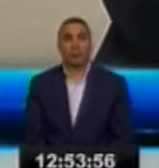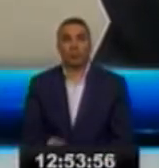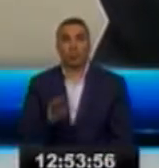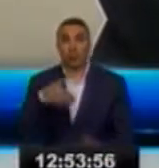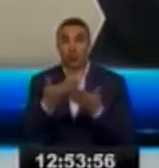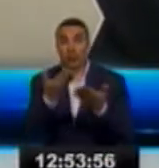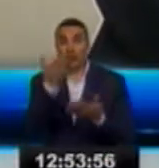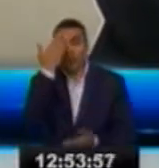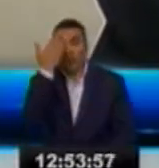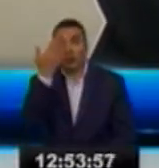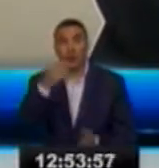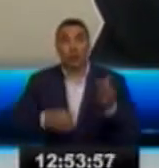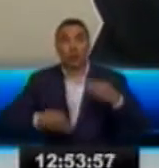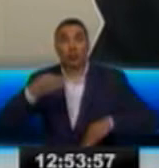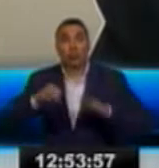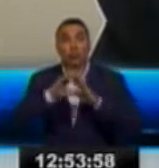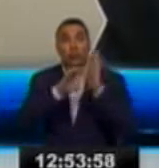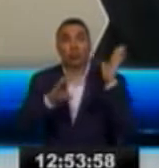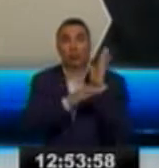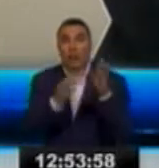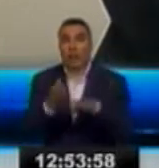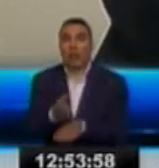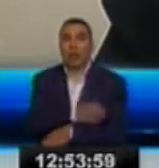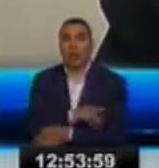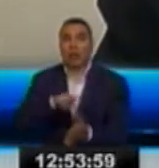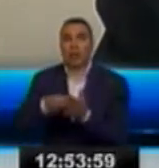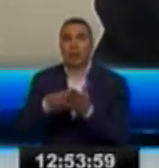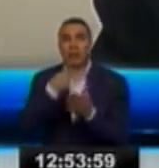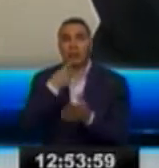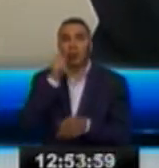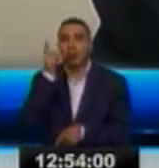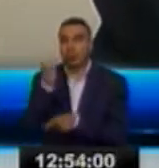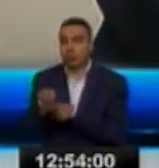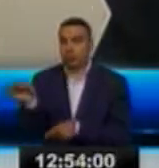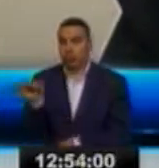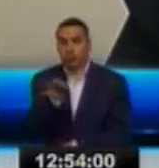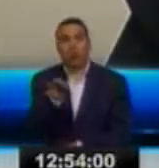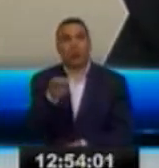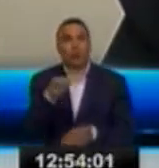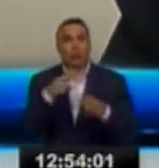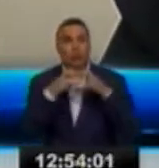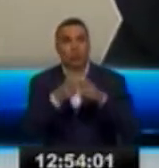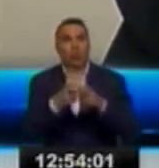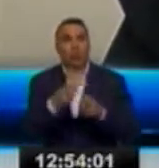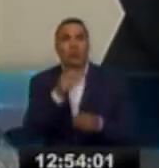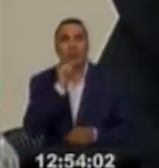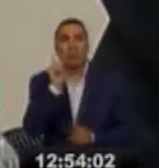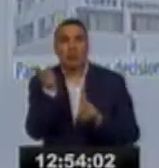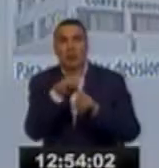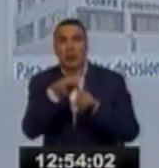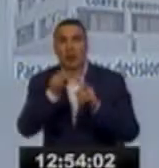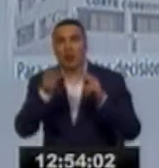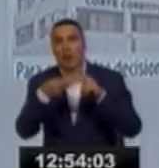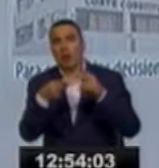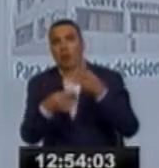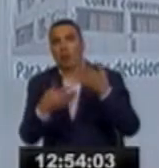conocimiento público que la Corte Constitucional anterior era bastante selectiva en cuanto a qué causas despachaba con mucha